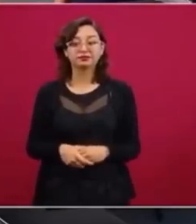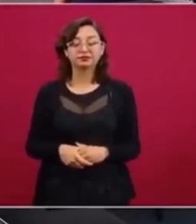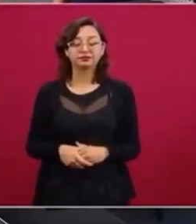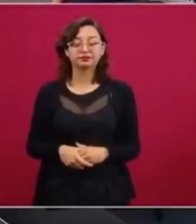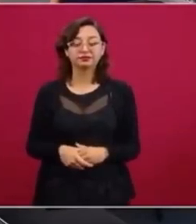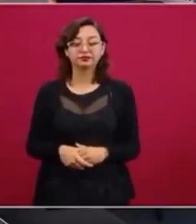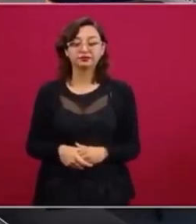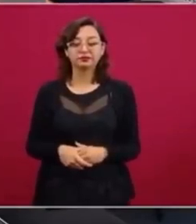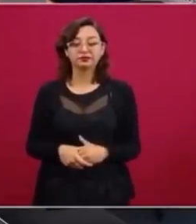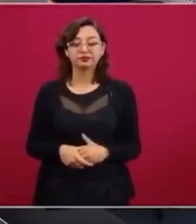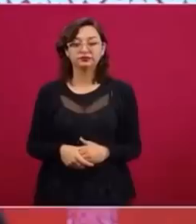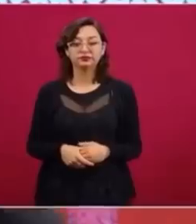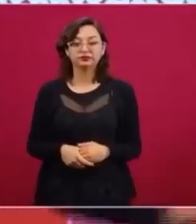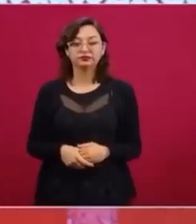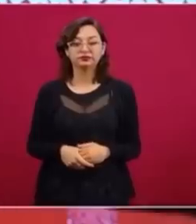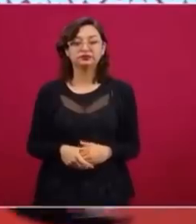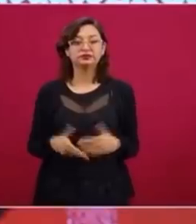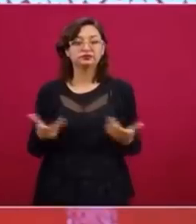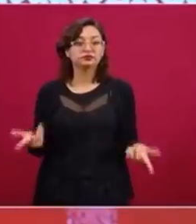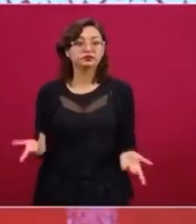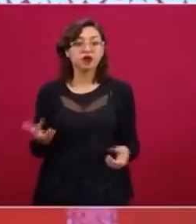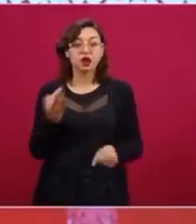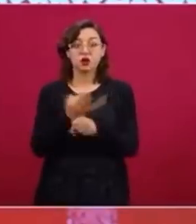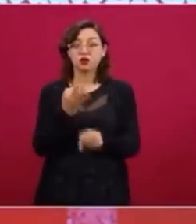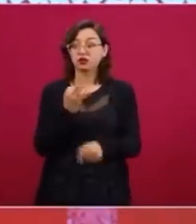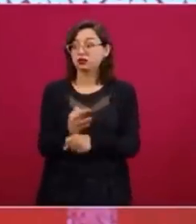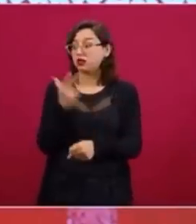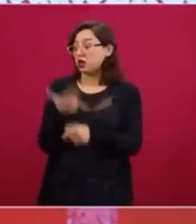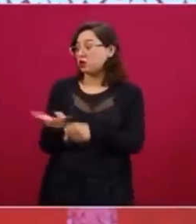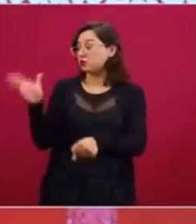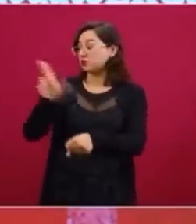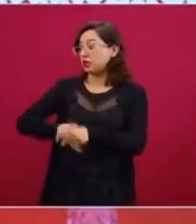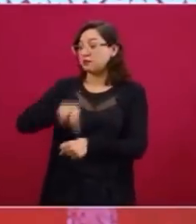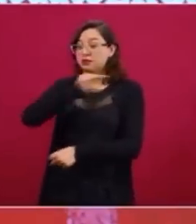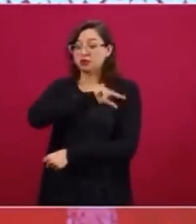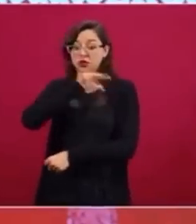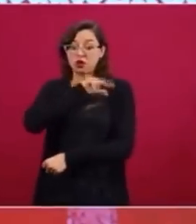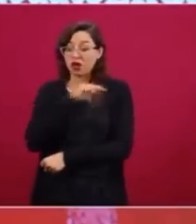con los hospitales privados,